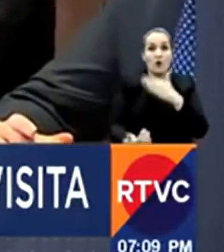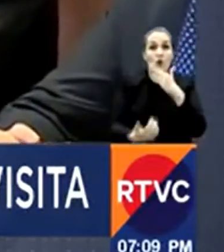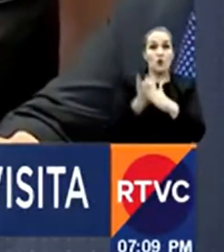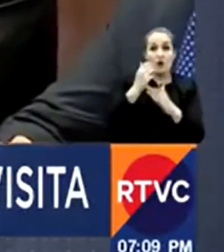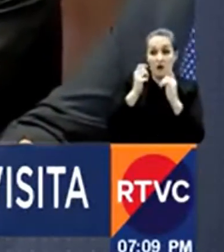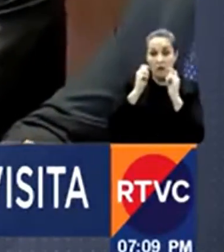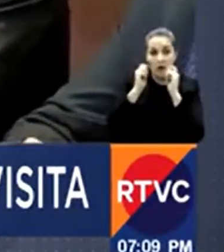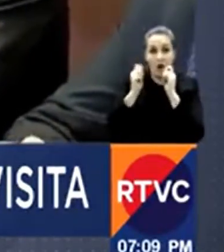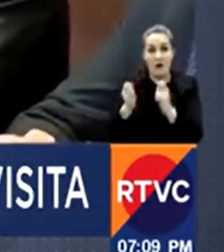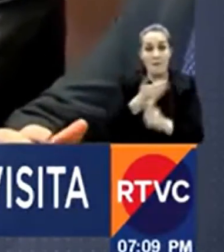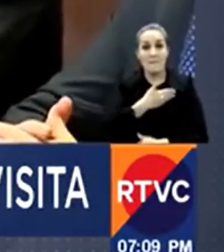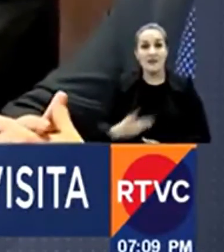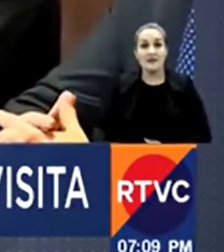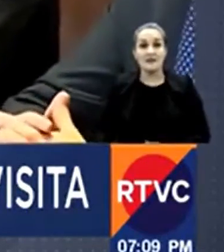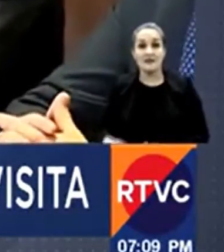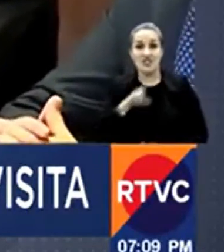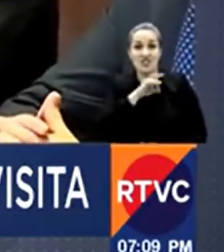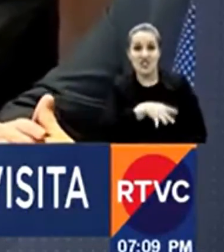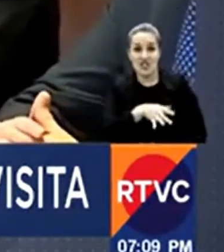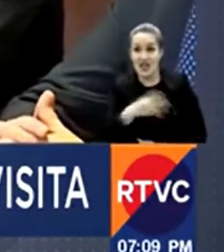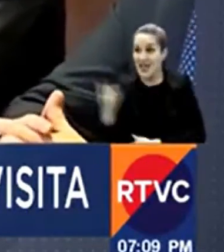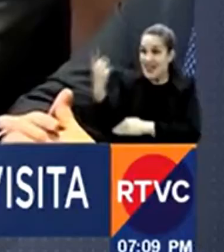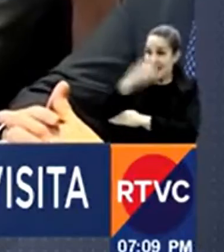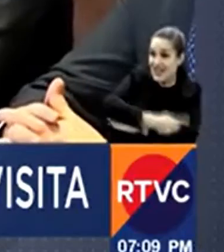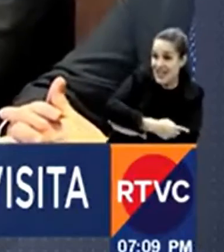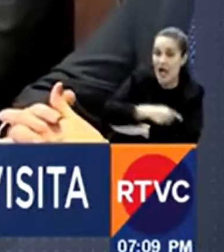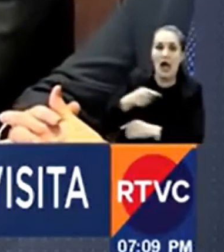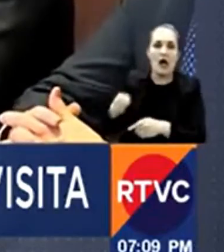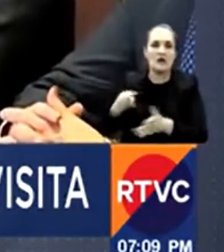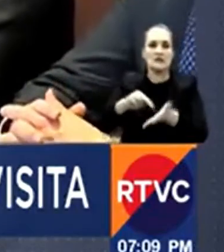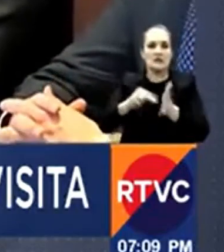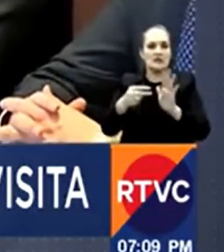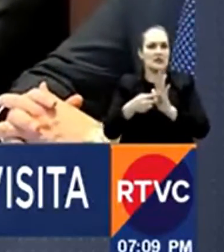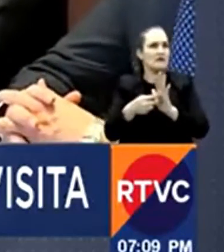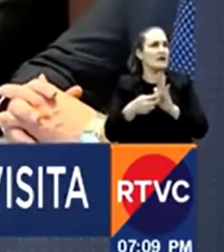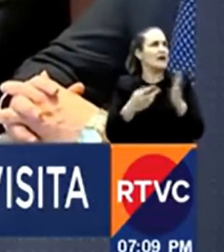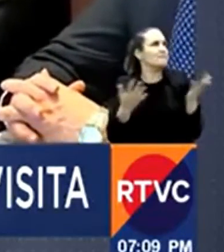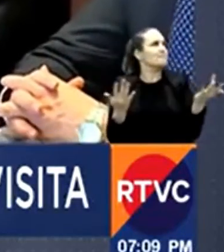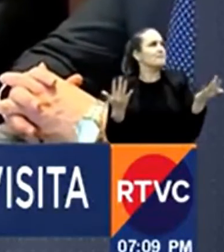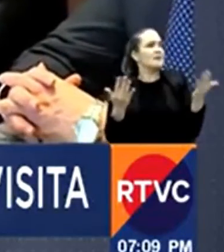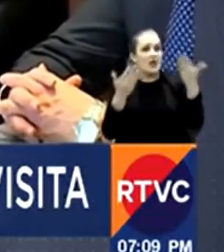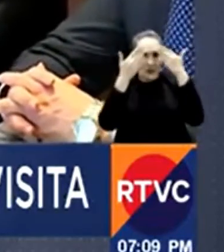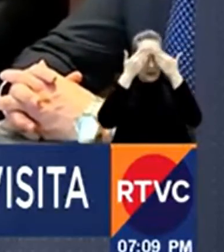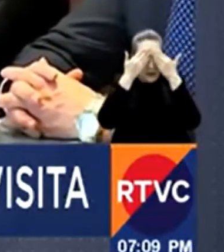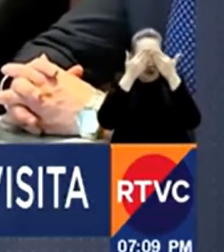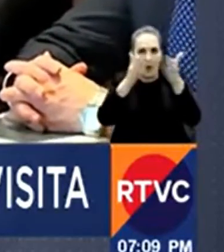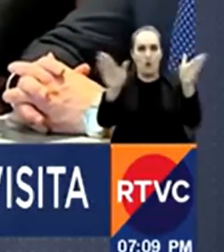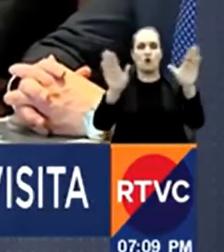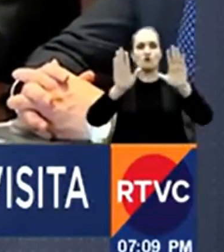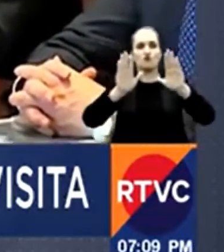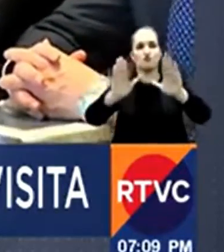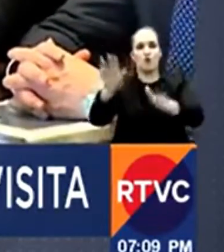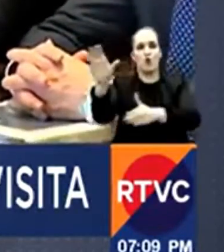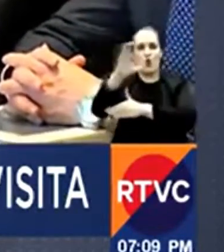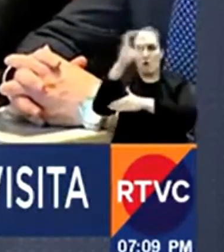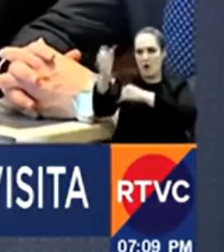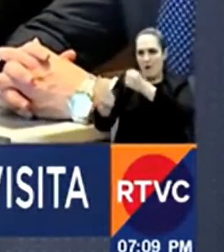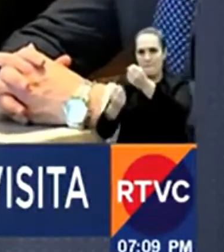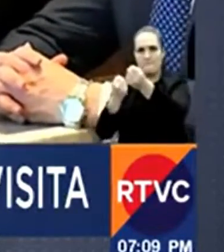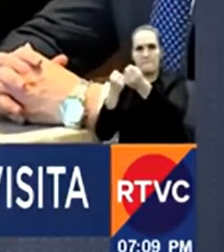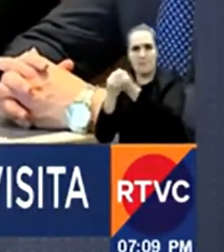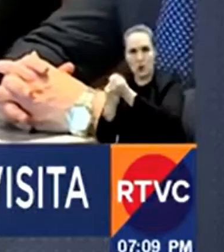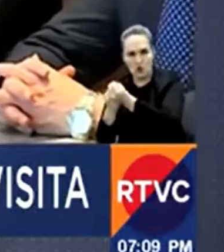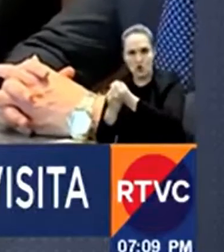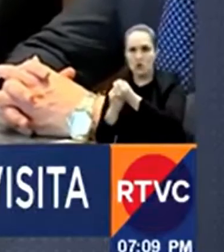presidente de Chile. Es una manera de respaldar la democracia colombiana, de respaldar